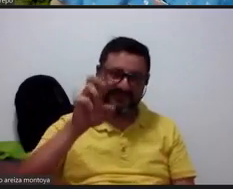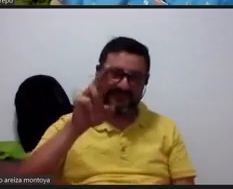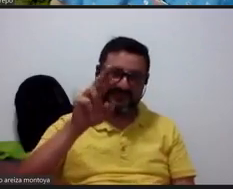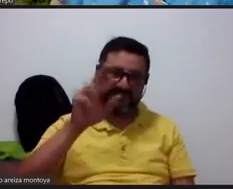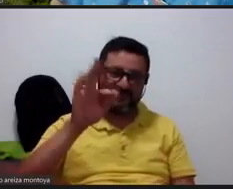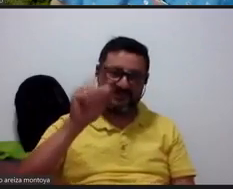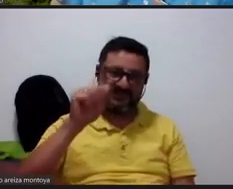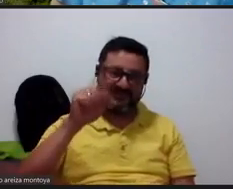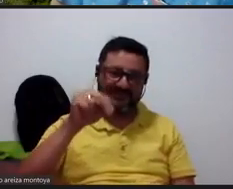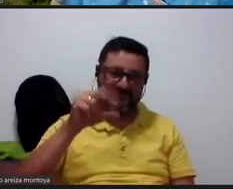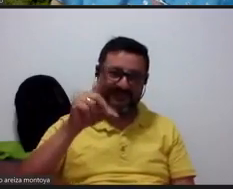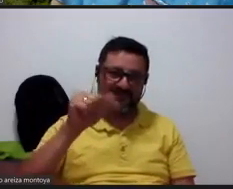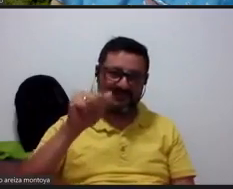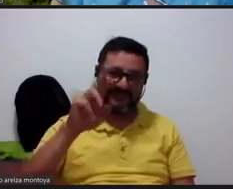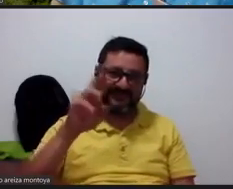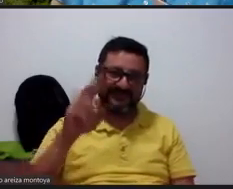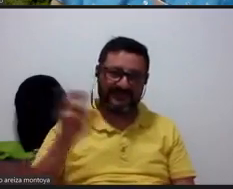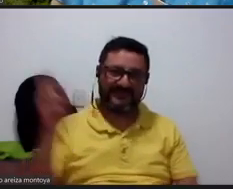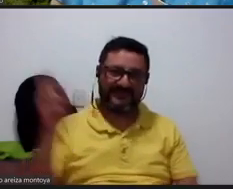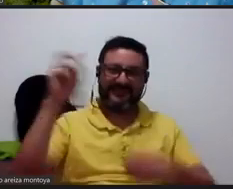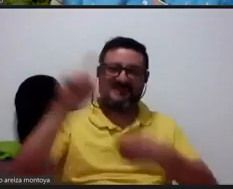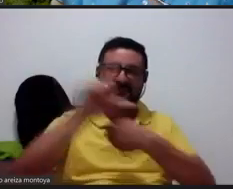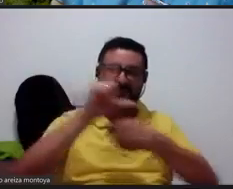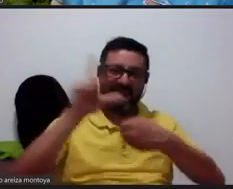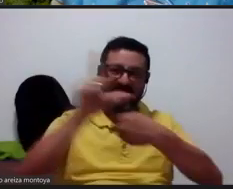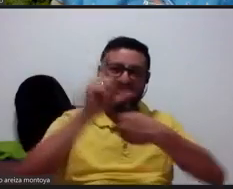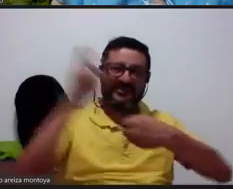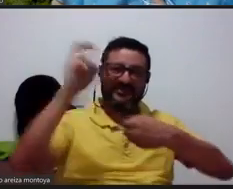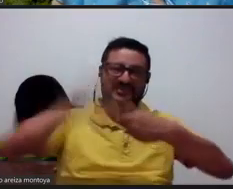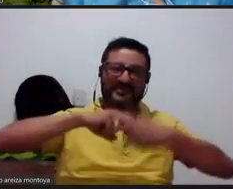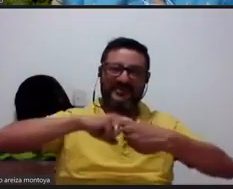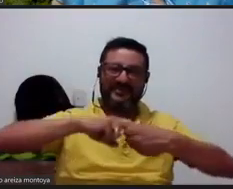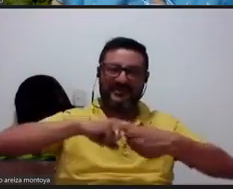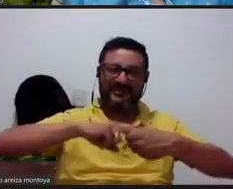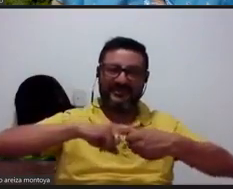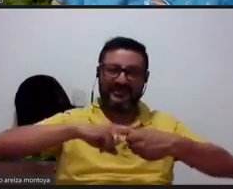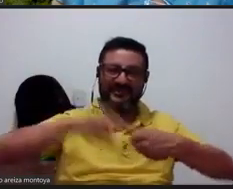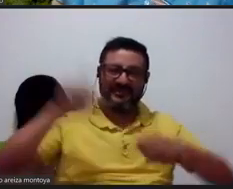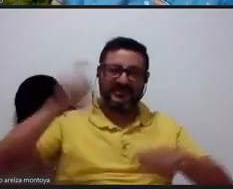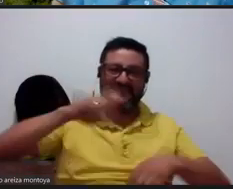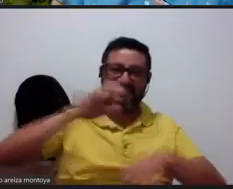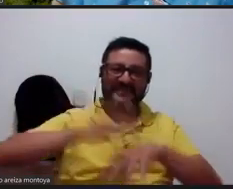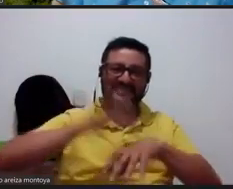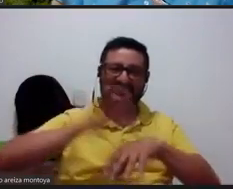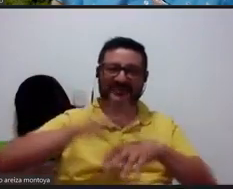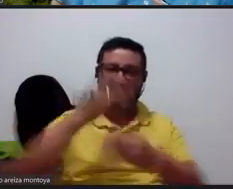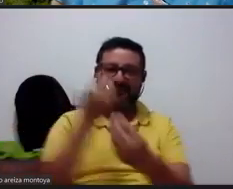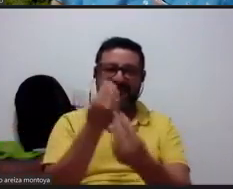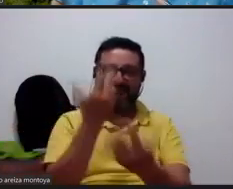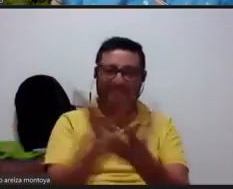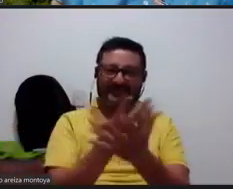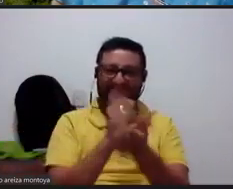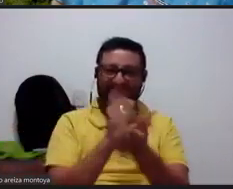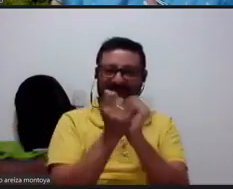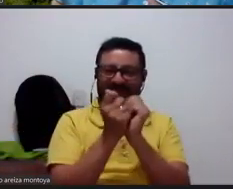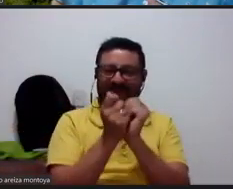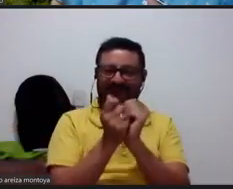a las ligas, a las federaciones, en todos los niveles deportivos les tocó reestructurarse, o sea, reinventarse, y eso